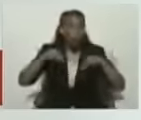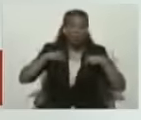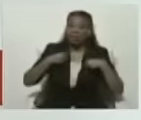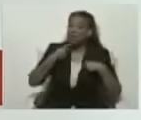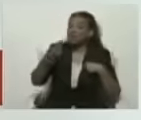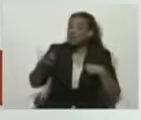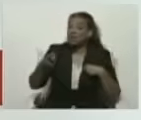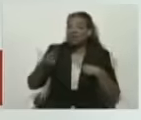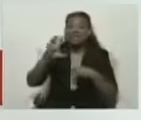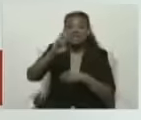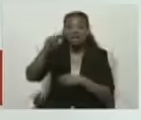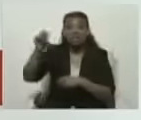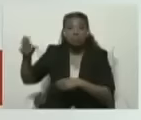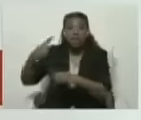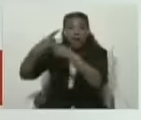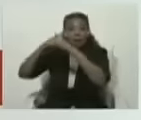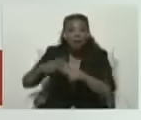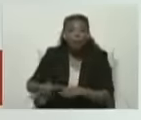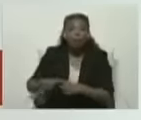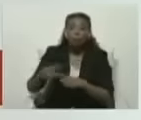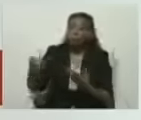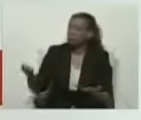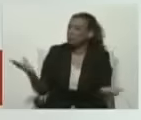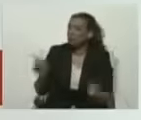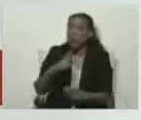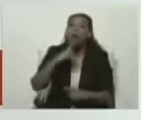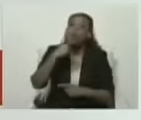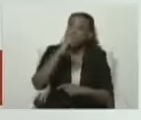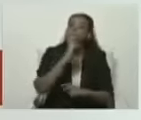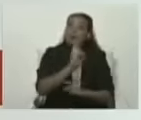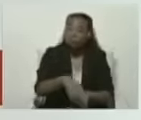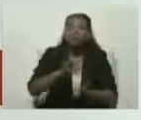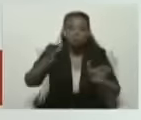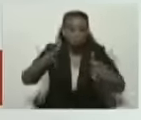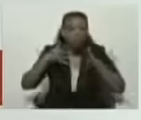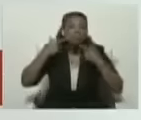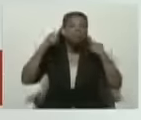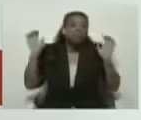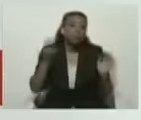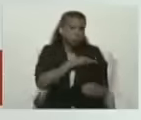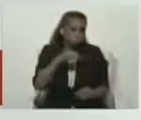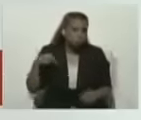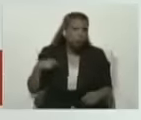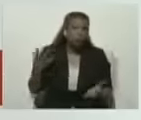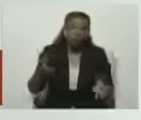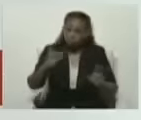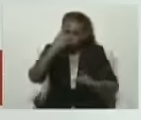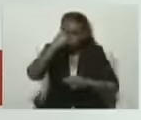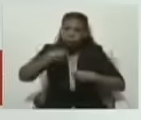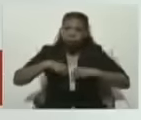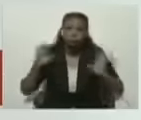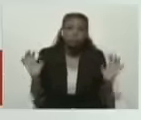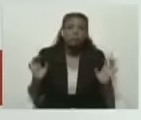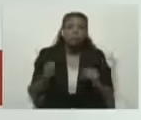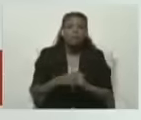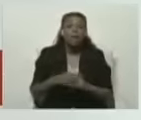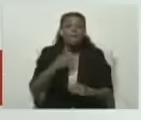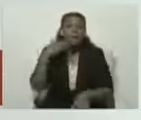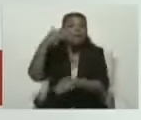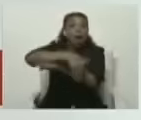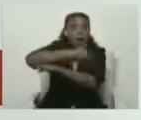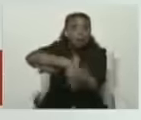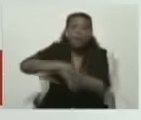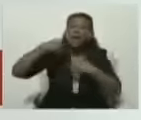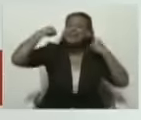resultado electoral. Nosotros, claro que vamos a reconocer nuestra victoria, por supuesto, no solamente la vamos a reconocer, sino que nos vamos a ir a la calle